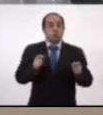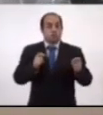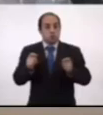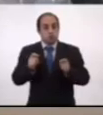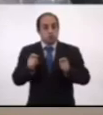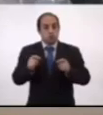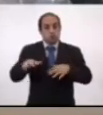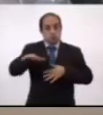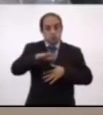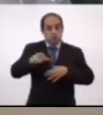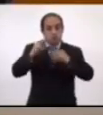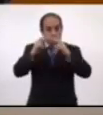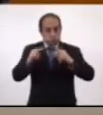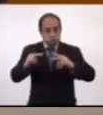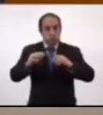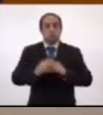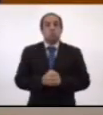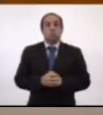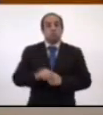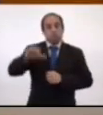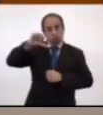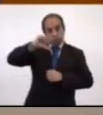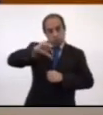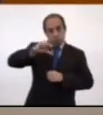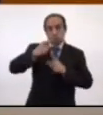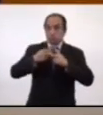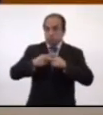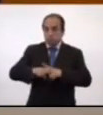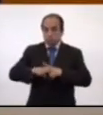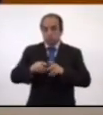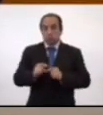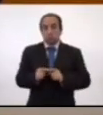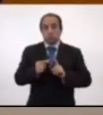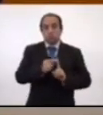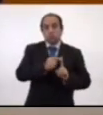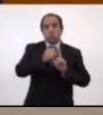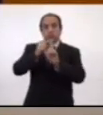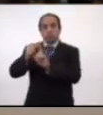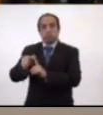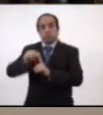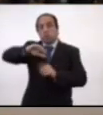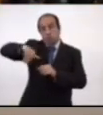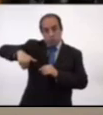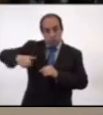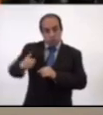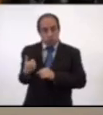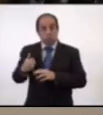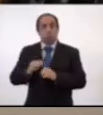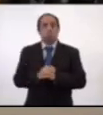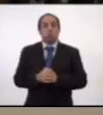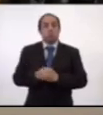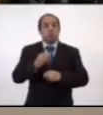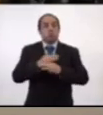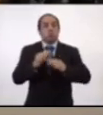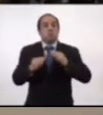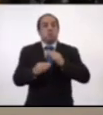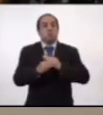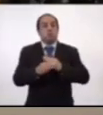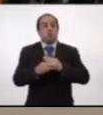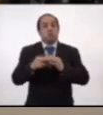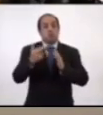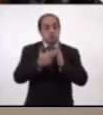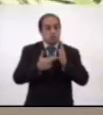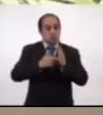estructura colapsada. El día de hoy se iniciará el traslado y almacenaje de los elementos hacia el taller